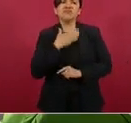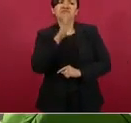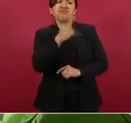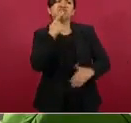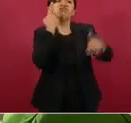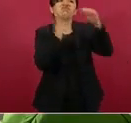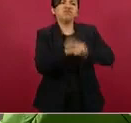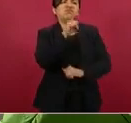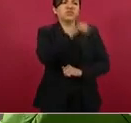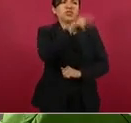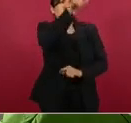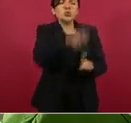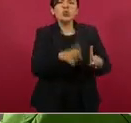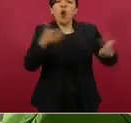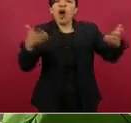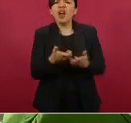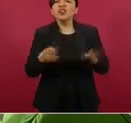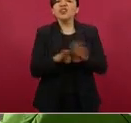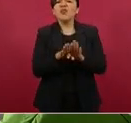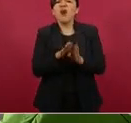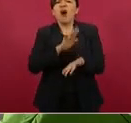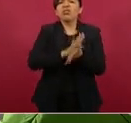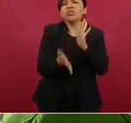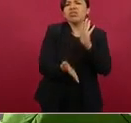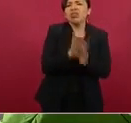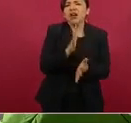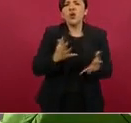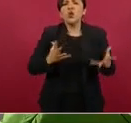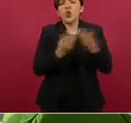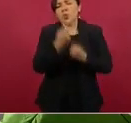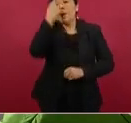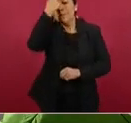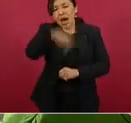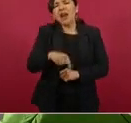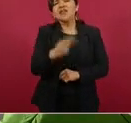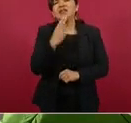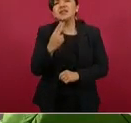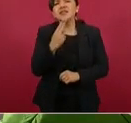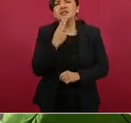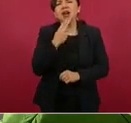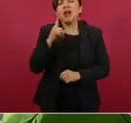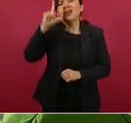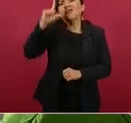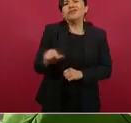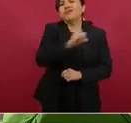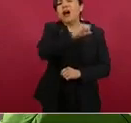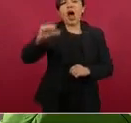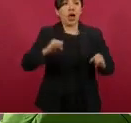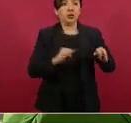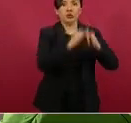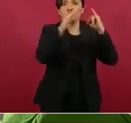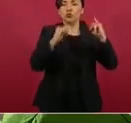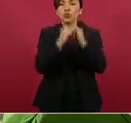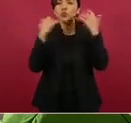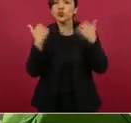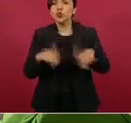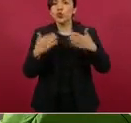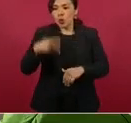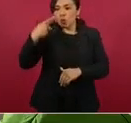actuar de manera facciosa, con el propósito de degradar las instituciones de